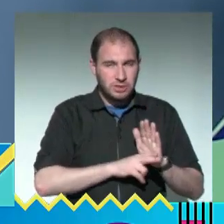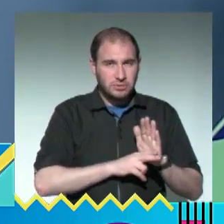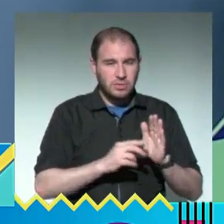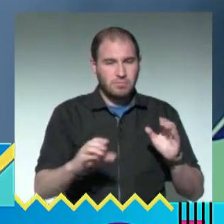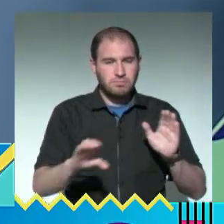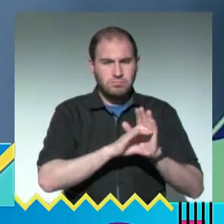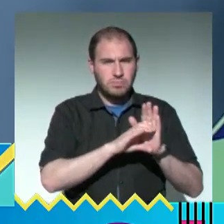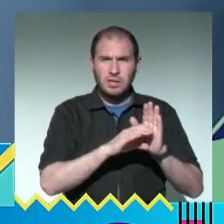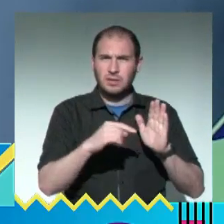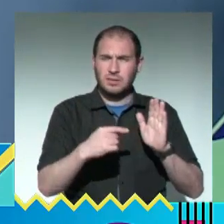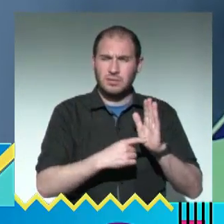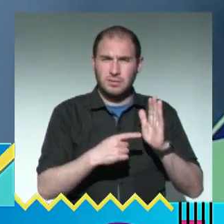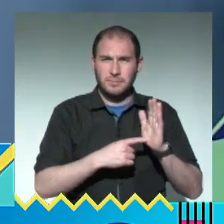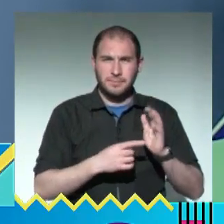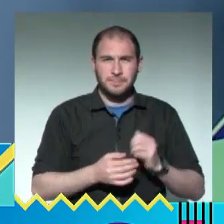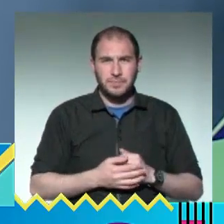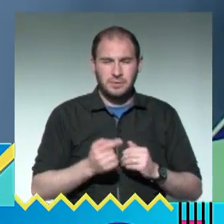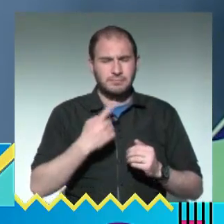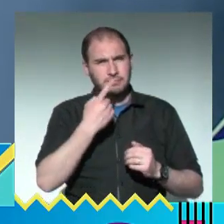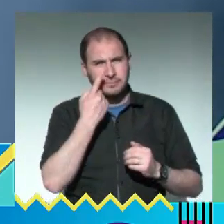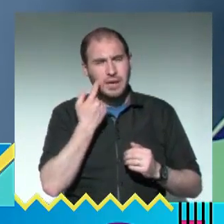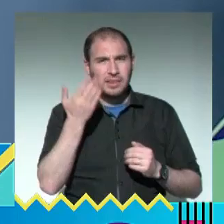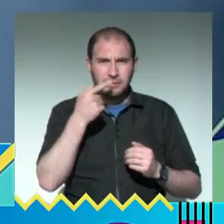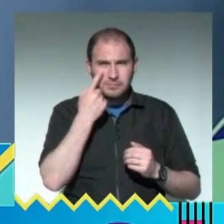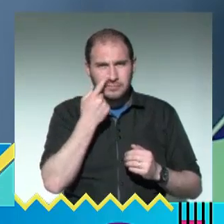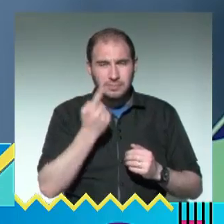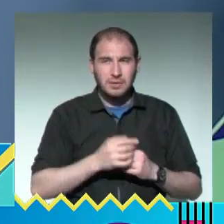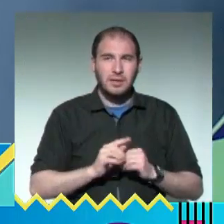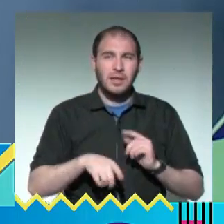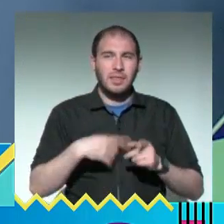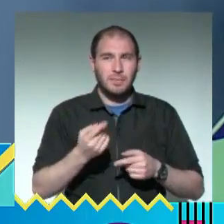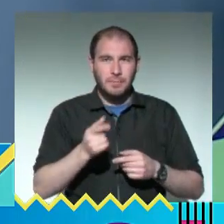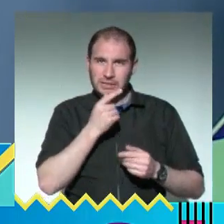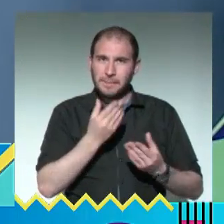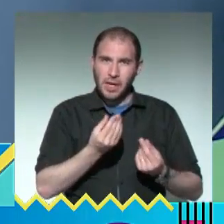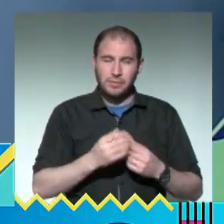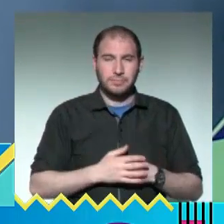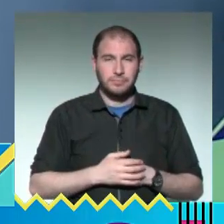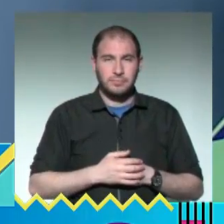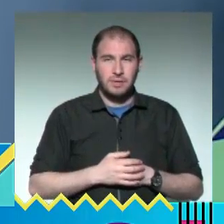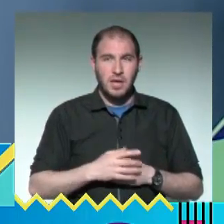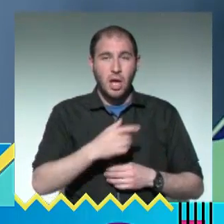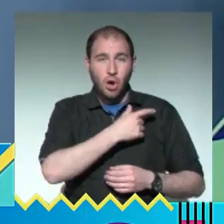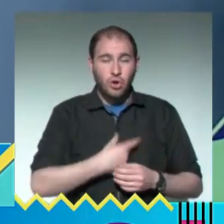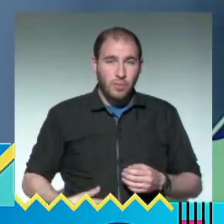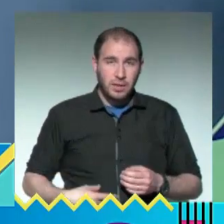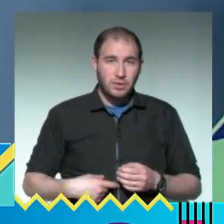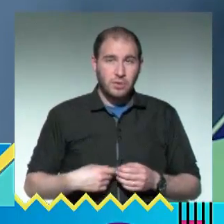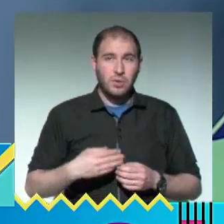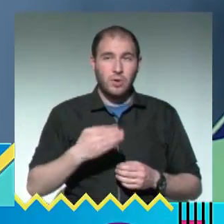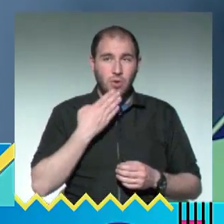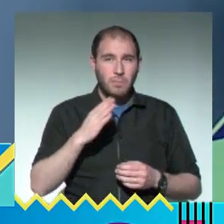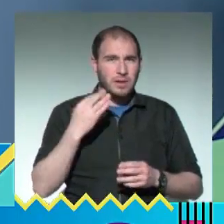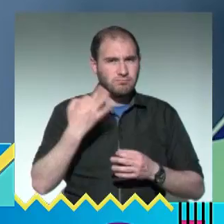una parte que me resultó un poco curiosa al principio y un poco me asusta, que es que el gobierno ha venido cumpliendo